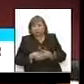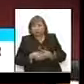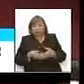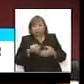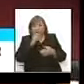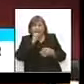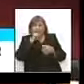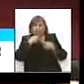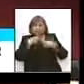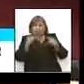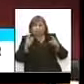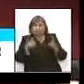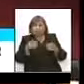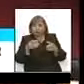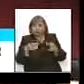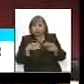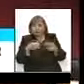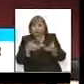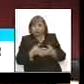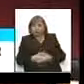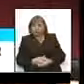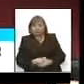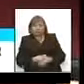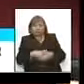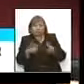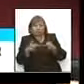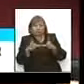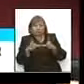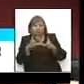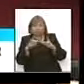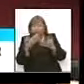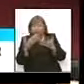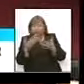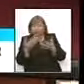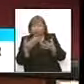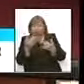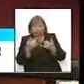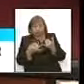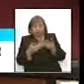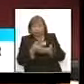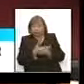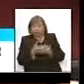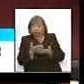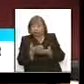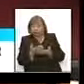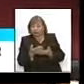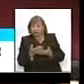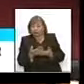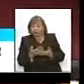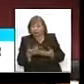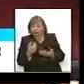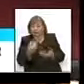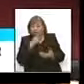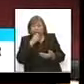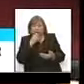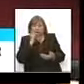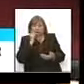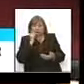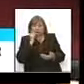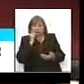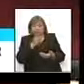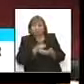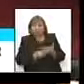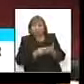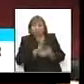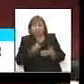campañas electorales sean campañas en la televisión, que el Estado financie la televisión pública y financie en la privada con espacios que hay